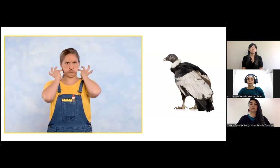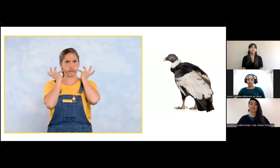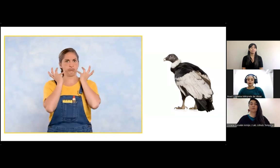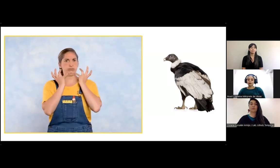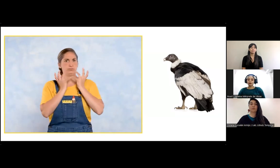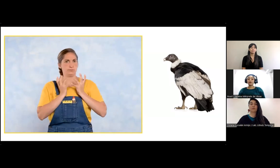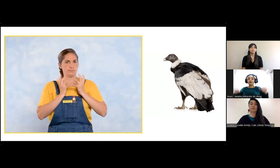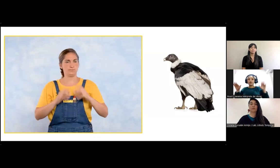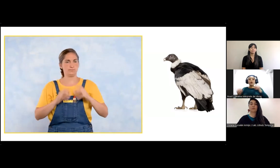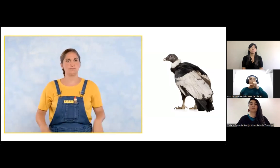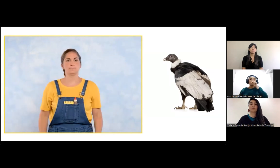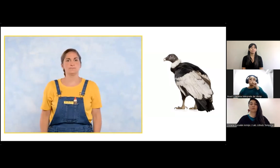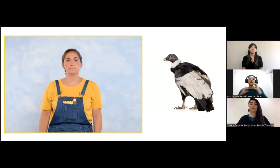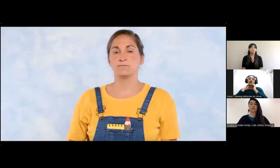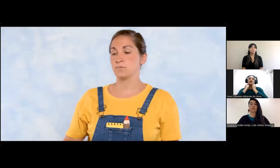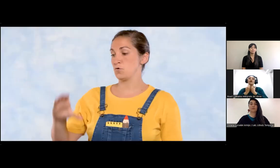Cóndor.